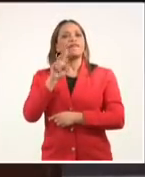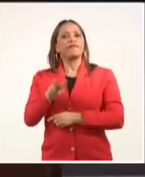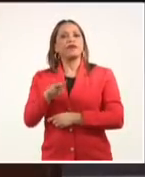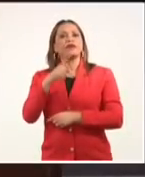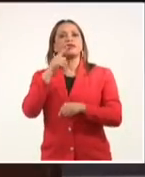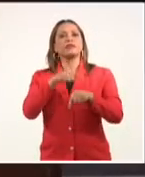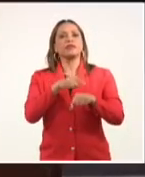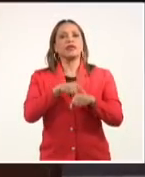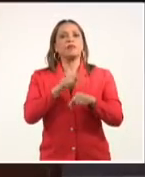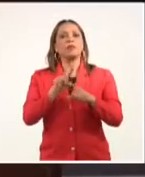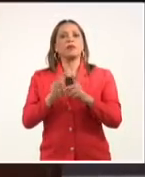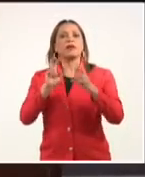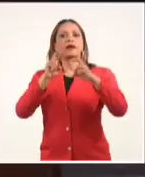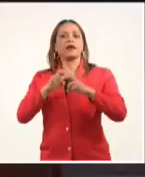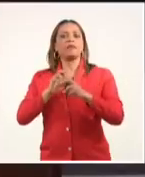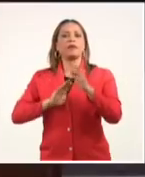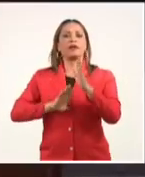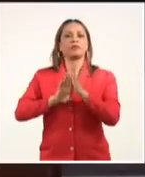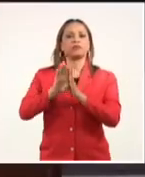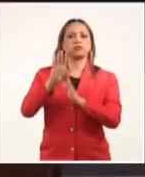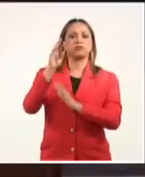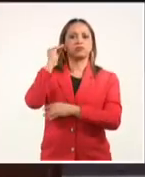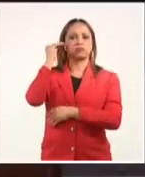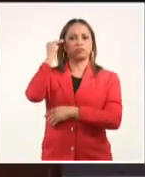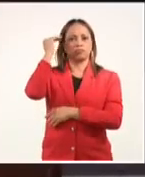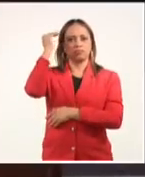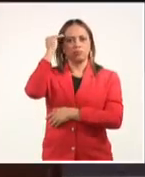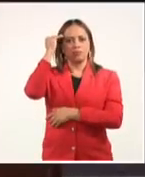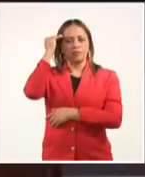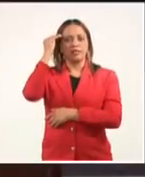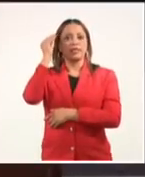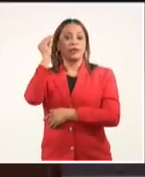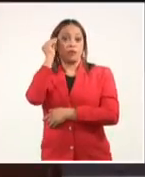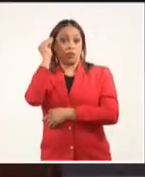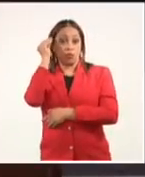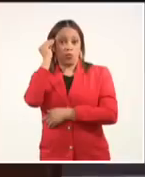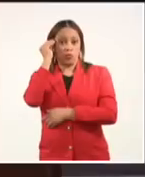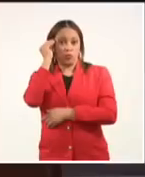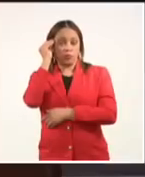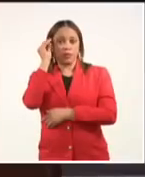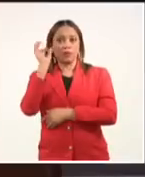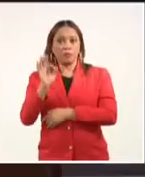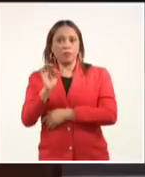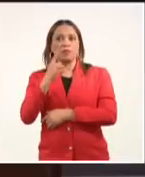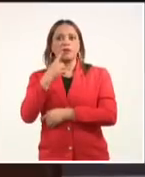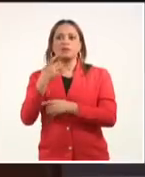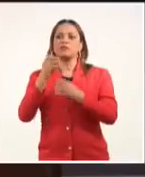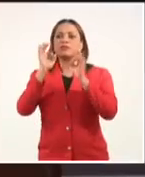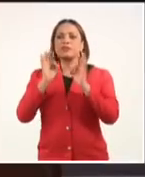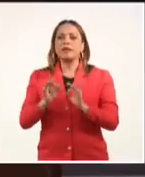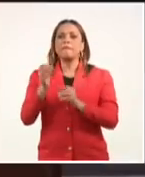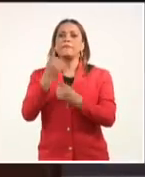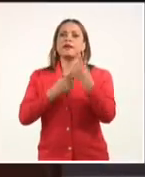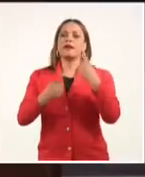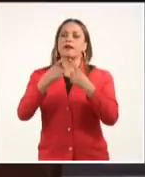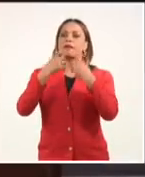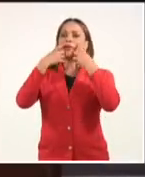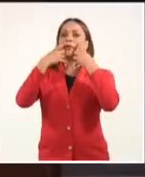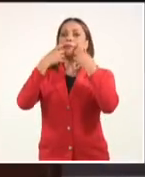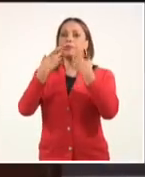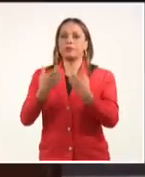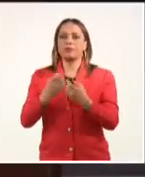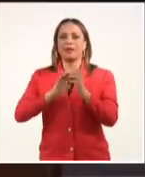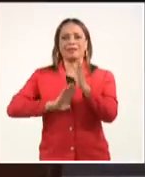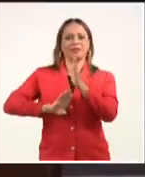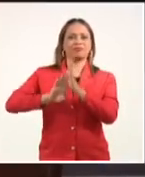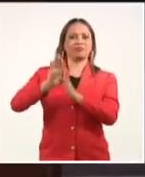para superarse. Los conocimientos han sido siempre un arma esencial